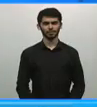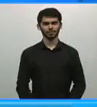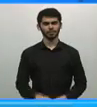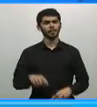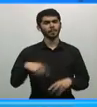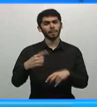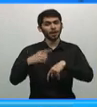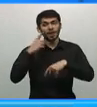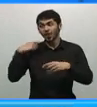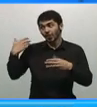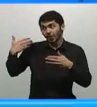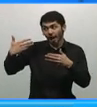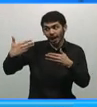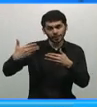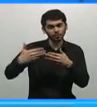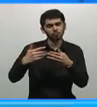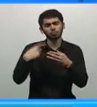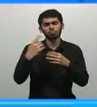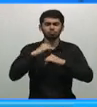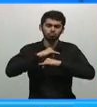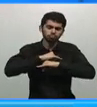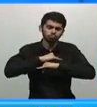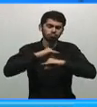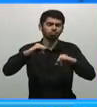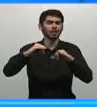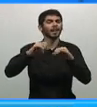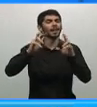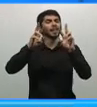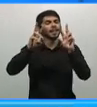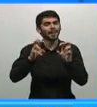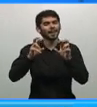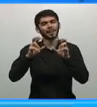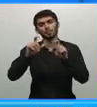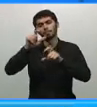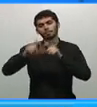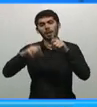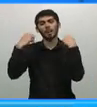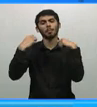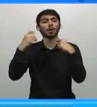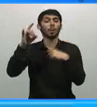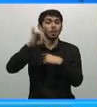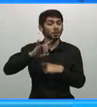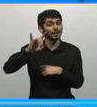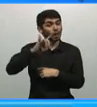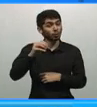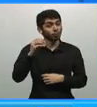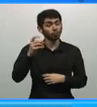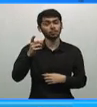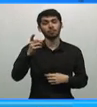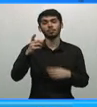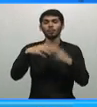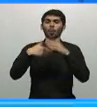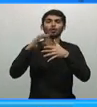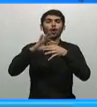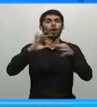A lo largo de todos estos días te mantuvimos informados acerca de todo lo que ocurre con los deportistas universitarios, porque se estuvieron disputando